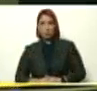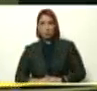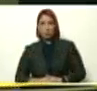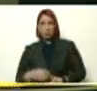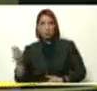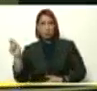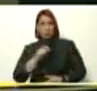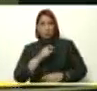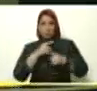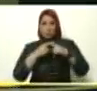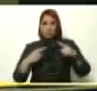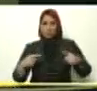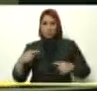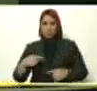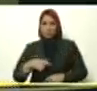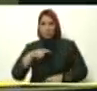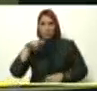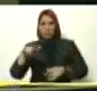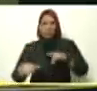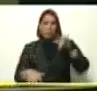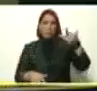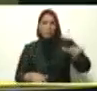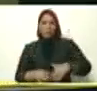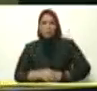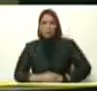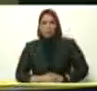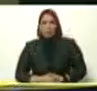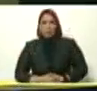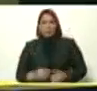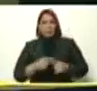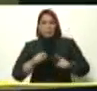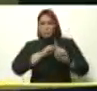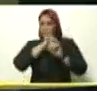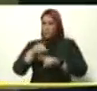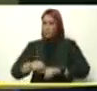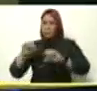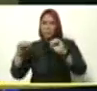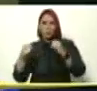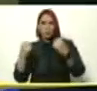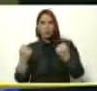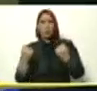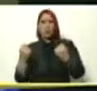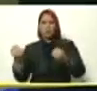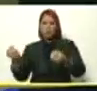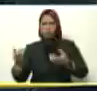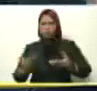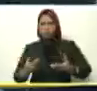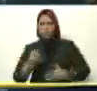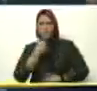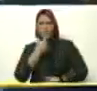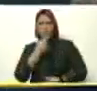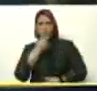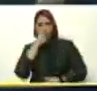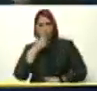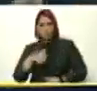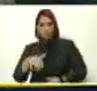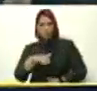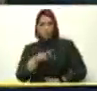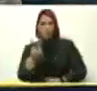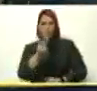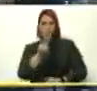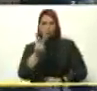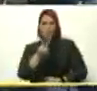medio, de aeropuerto en aeropuerto, pero venciendo el bloqueo, llegaron las medicinas para el pueblo de Venezuela.